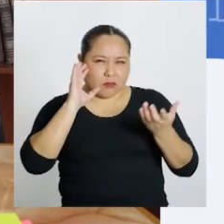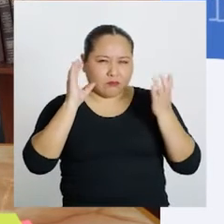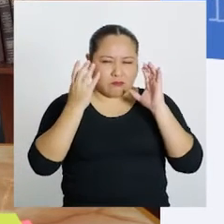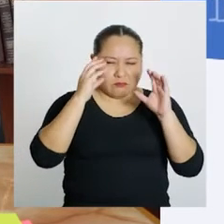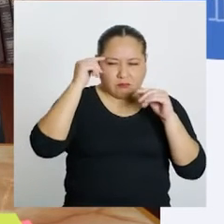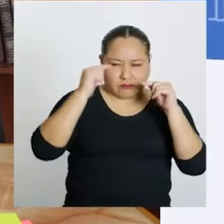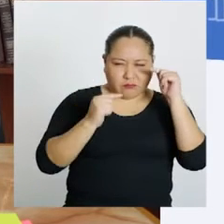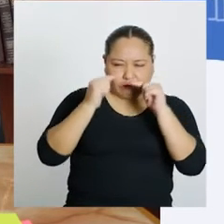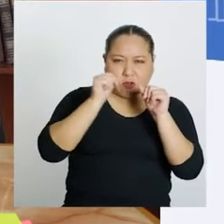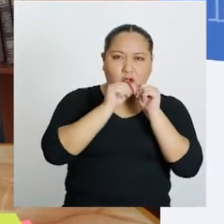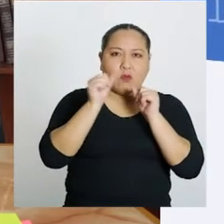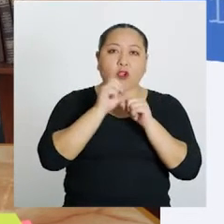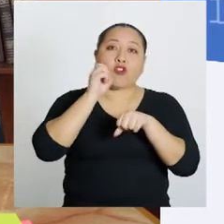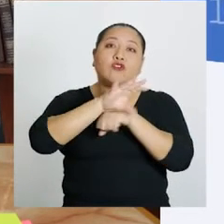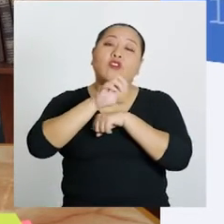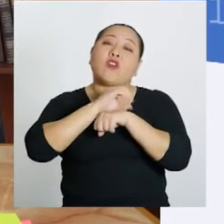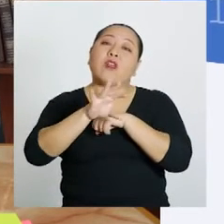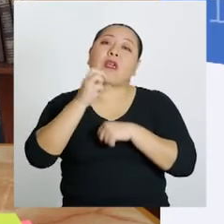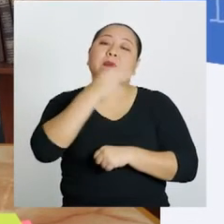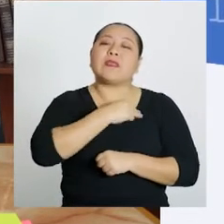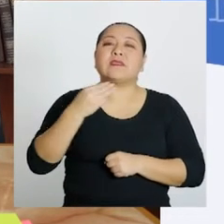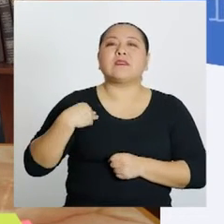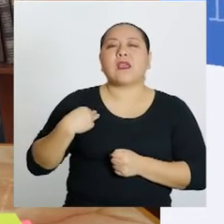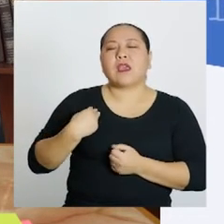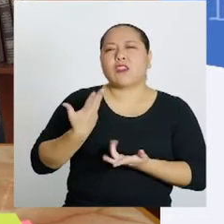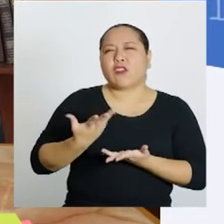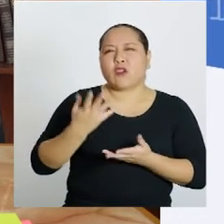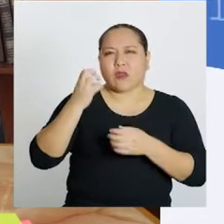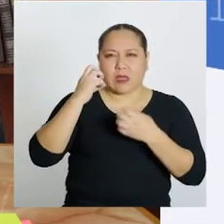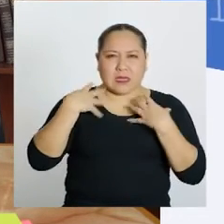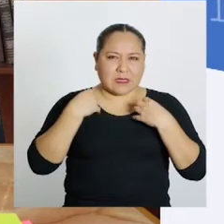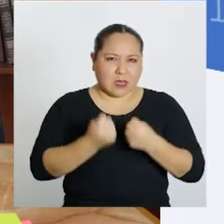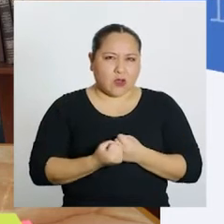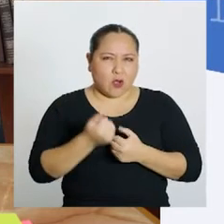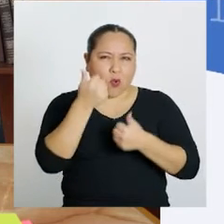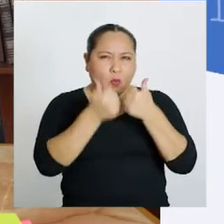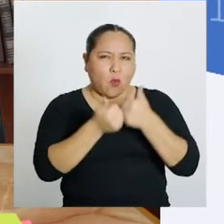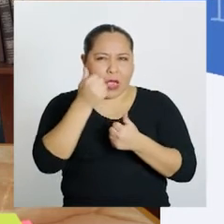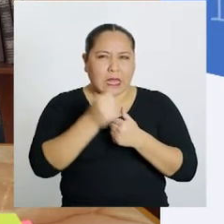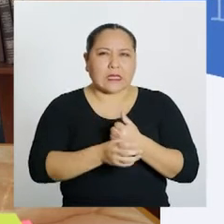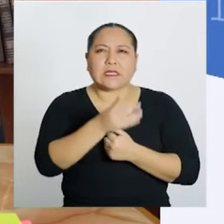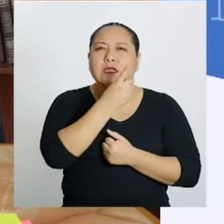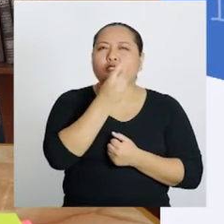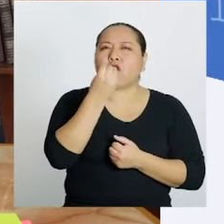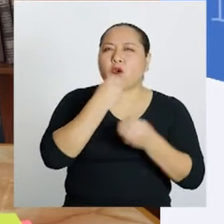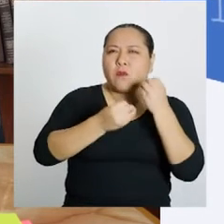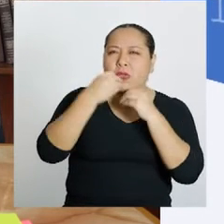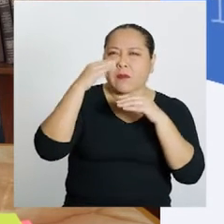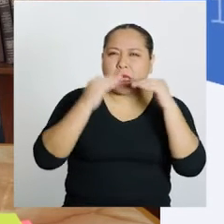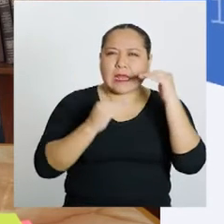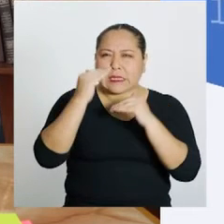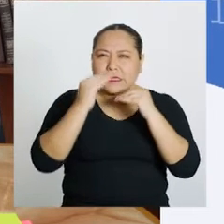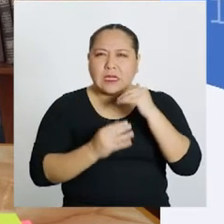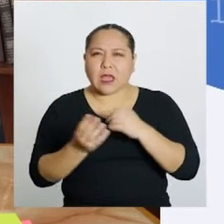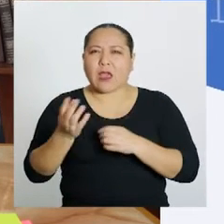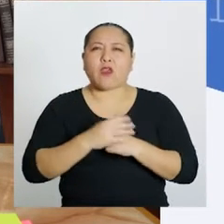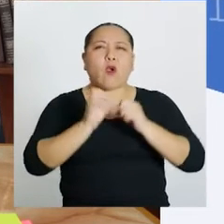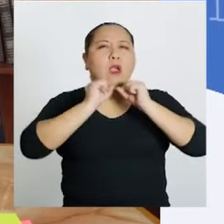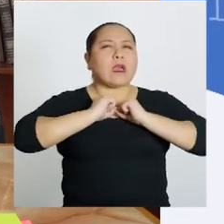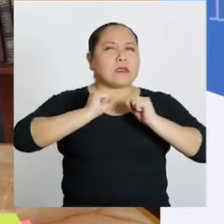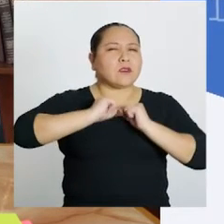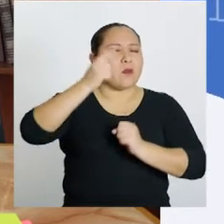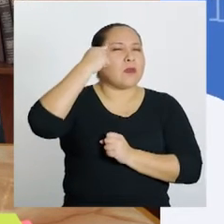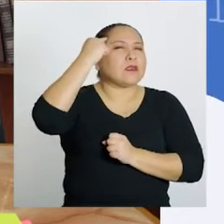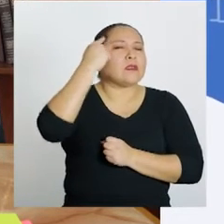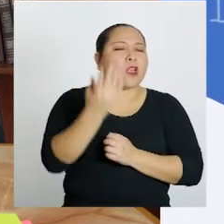las sugerencias que nos da el MINSA en cuanto a ejercicios regulares y alimentación balanceada, podemos empezar a pensar